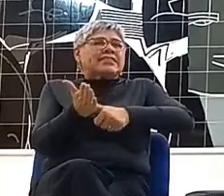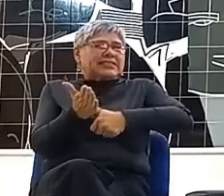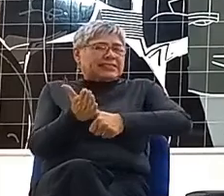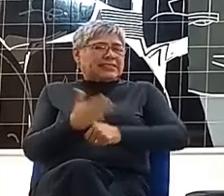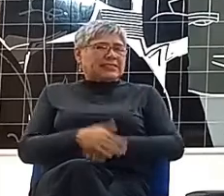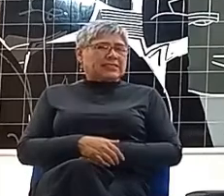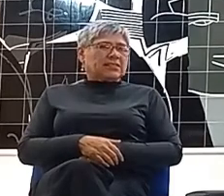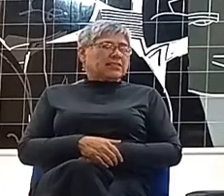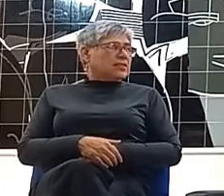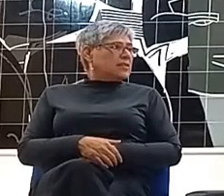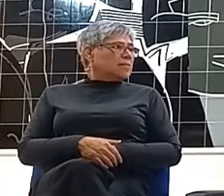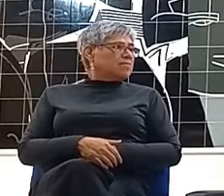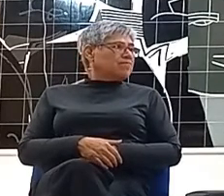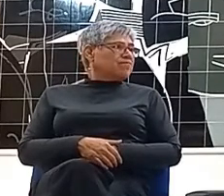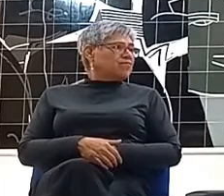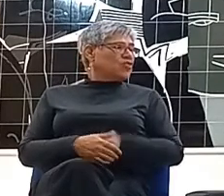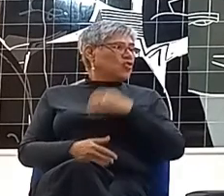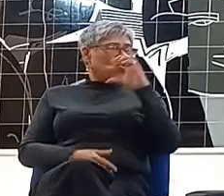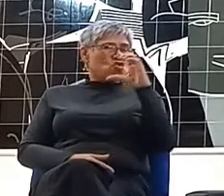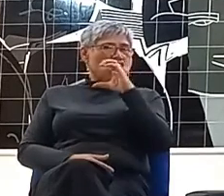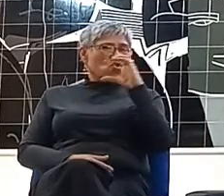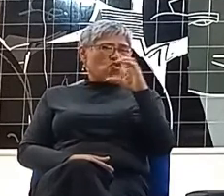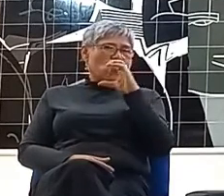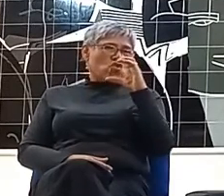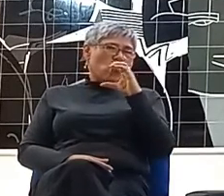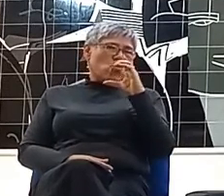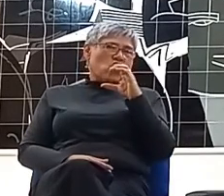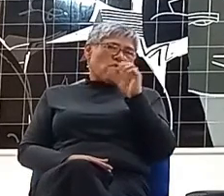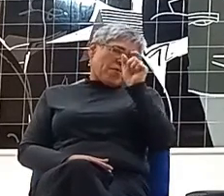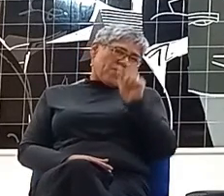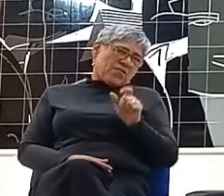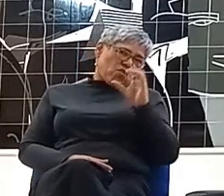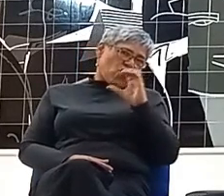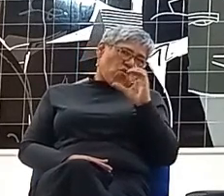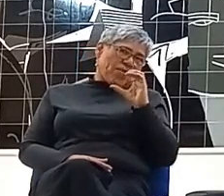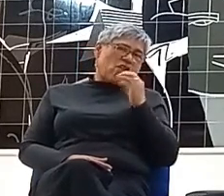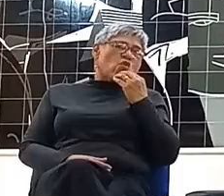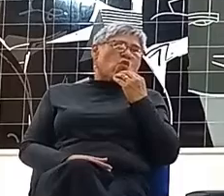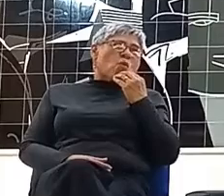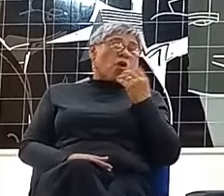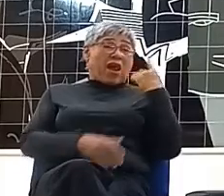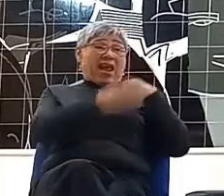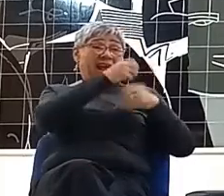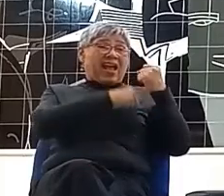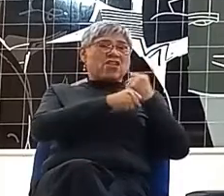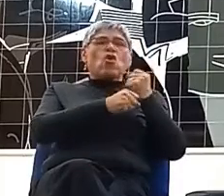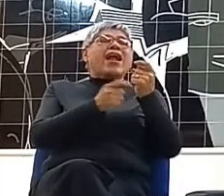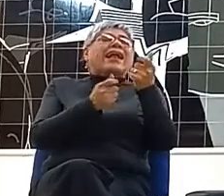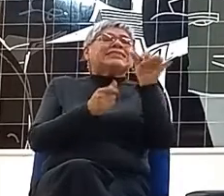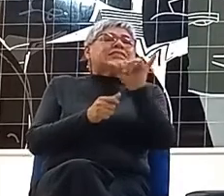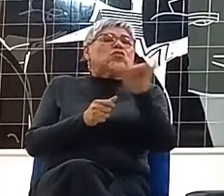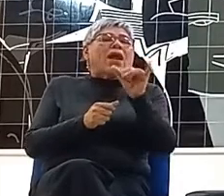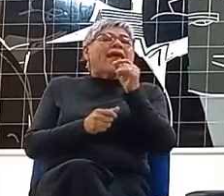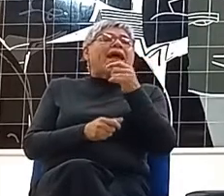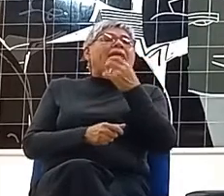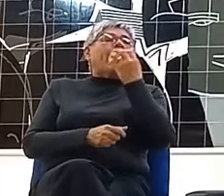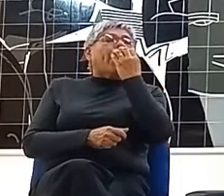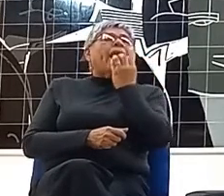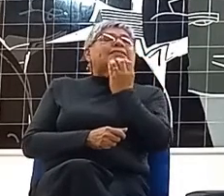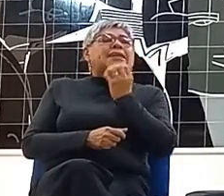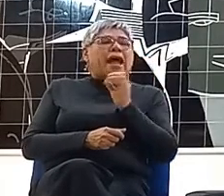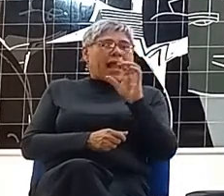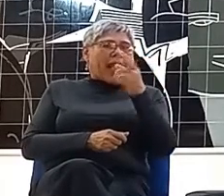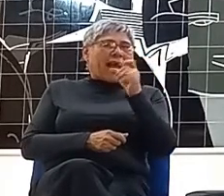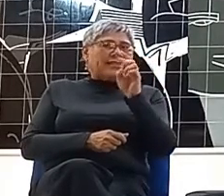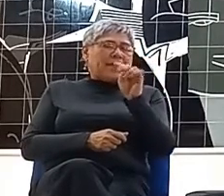El intelectual colombiano de los años, pese a que hayamos leído El otoño del patriarca de García Márquez,